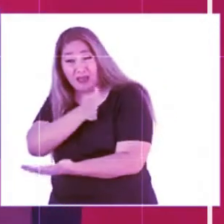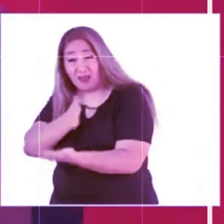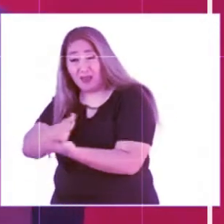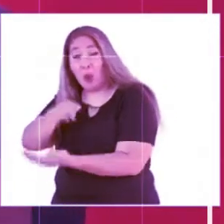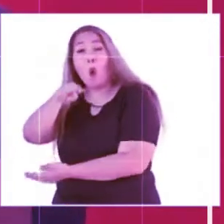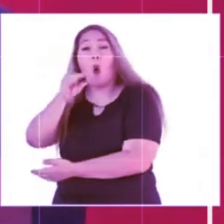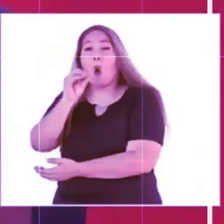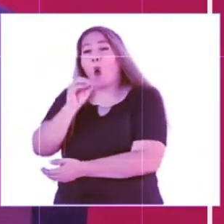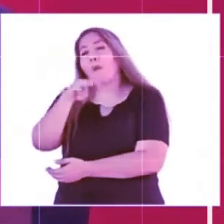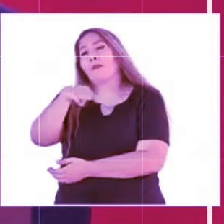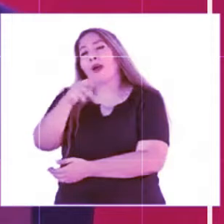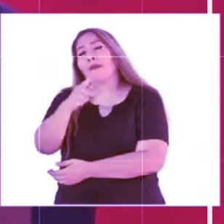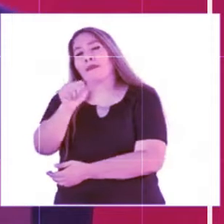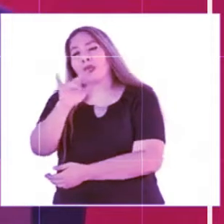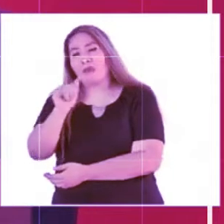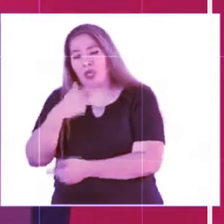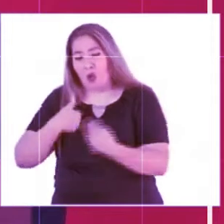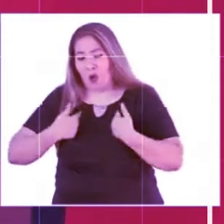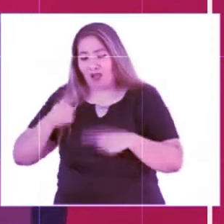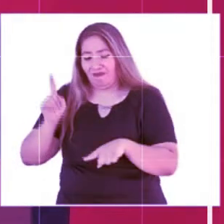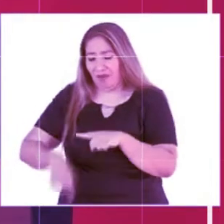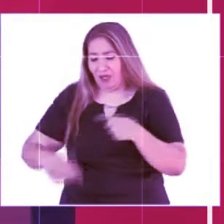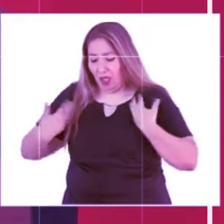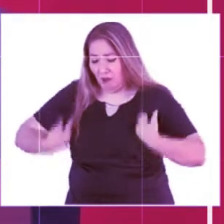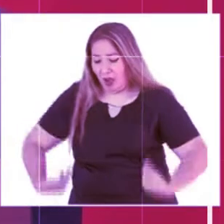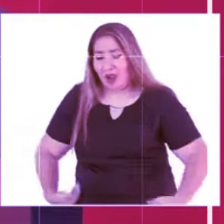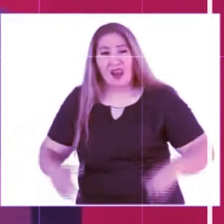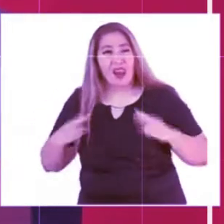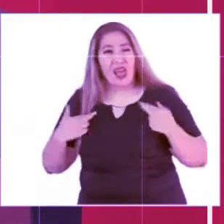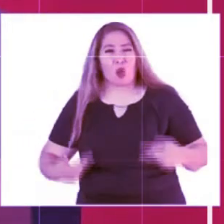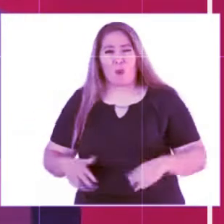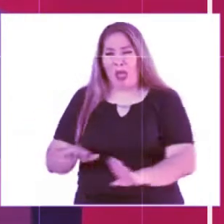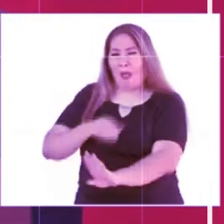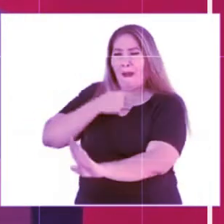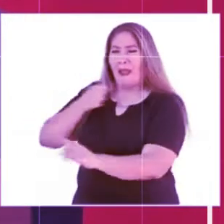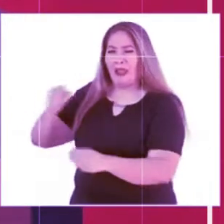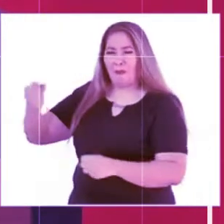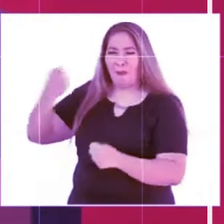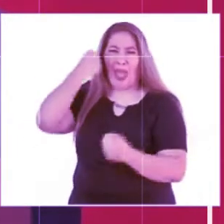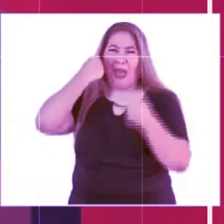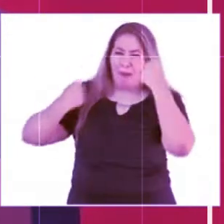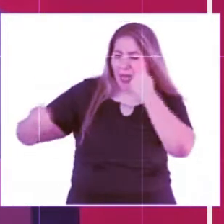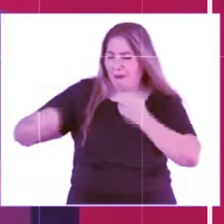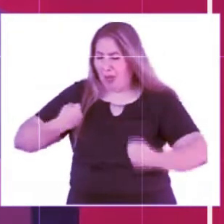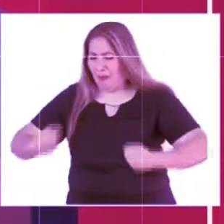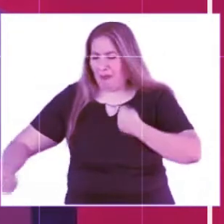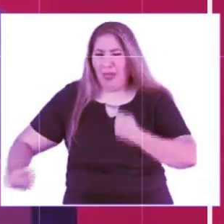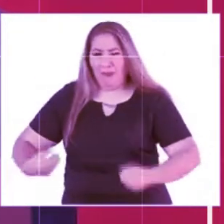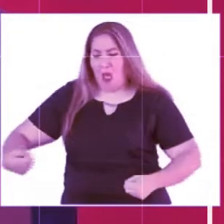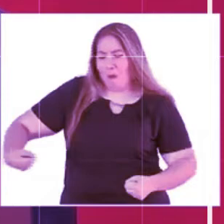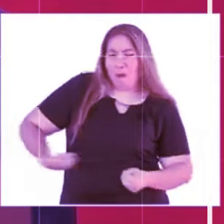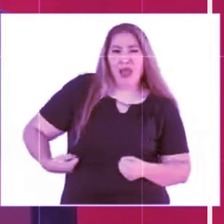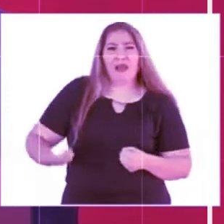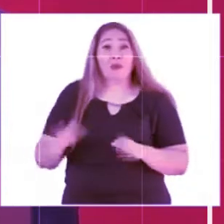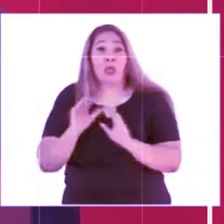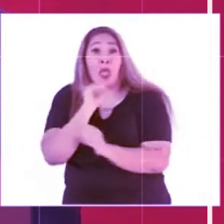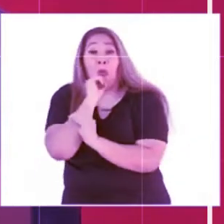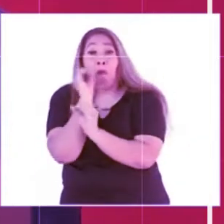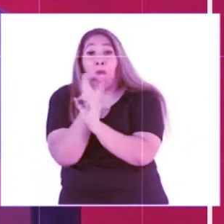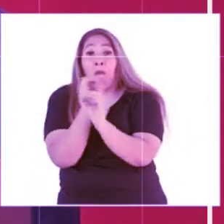Mapimí y los encueraba, azotaba o apuñalaba porque ya no tenían nada que